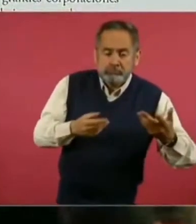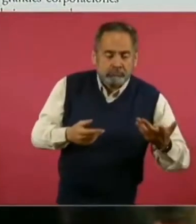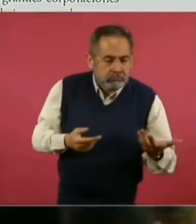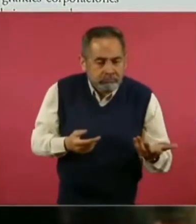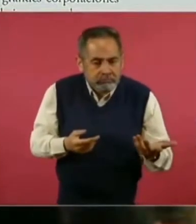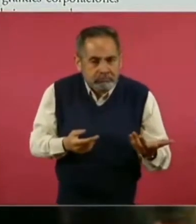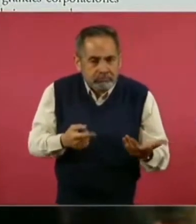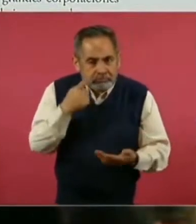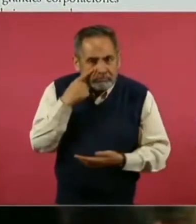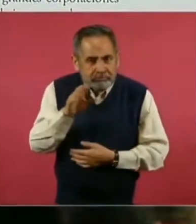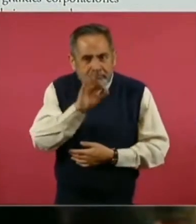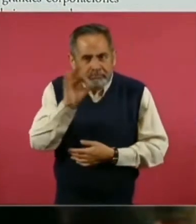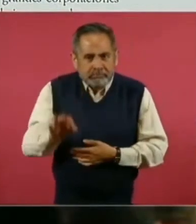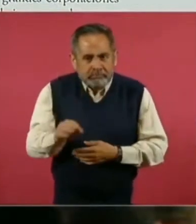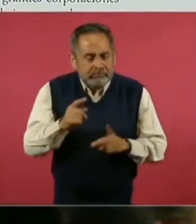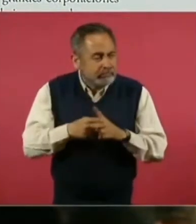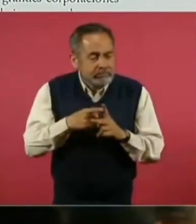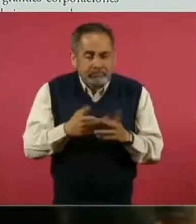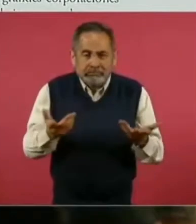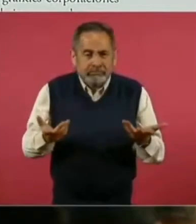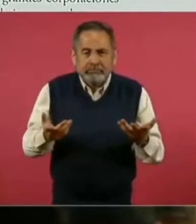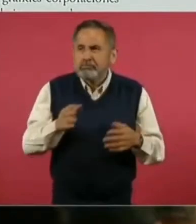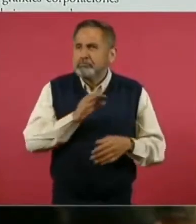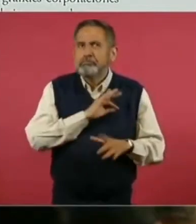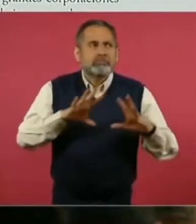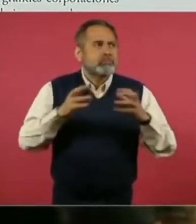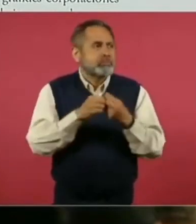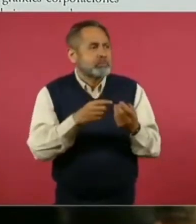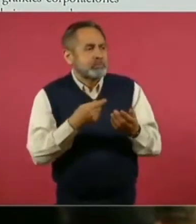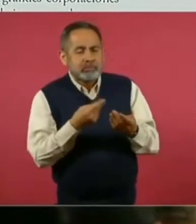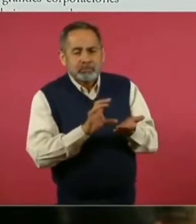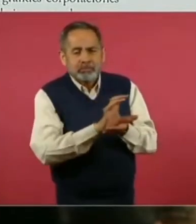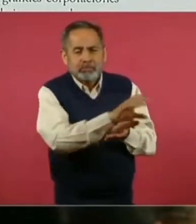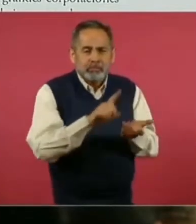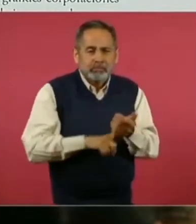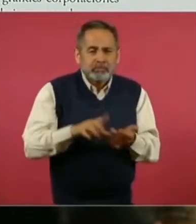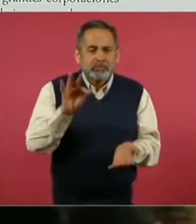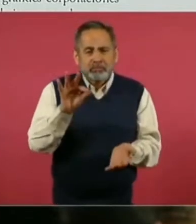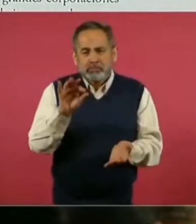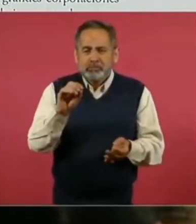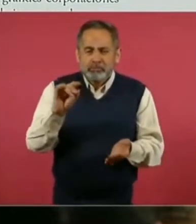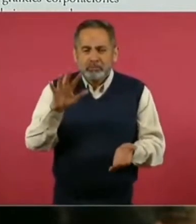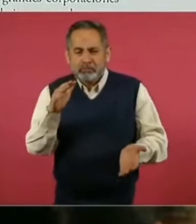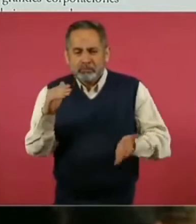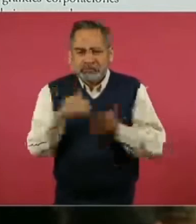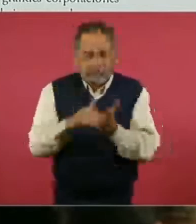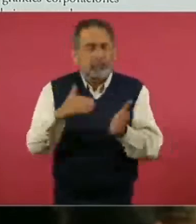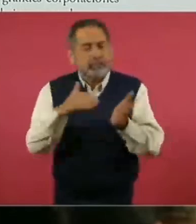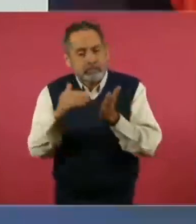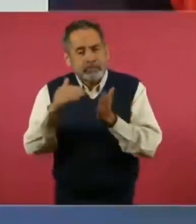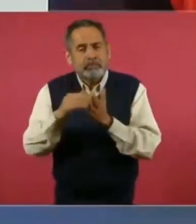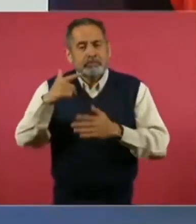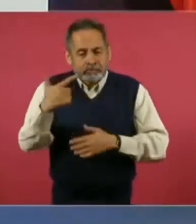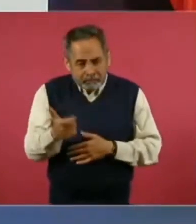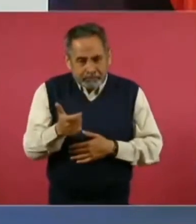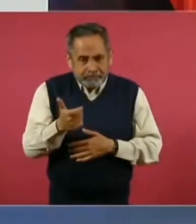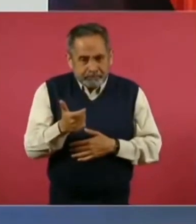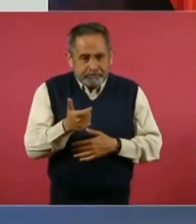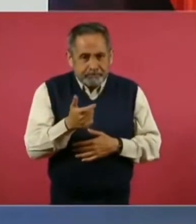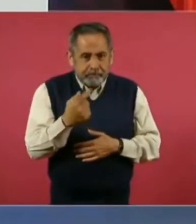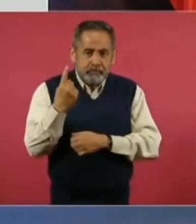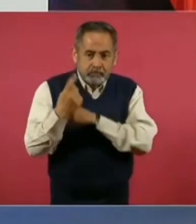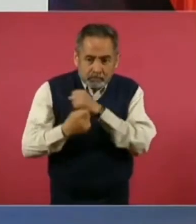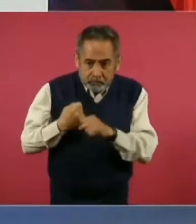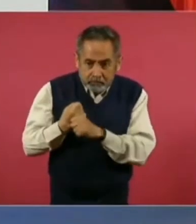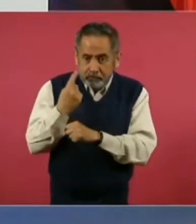intereses, porque son alrededor de 40-50,000 millones de pesos por